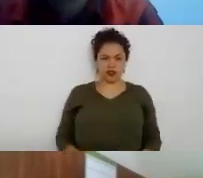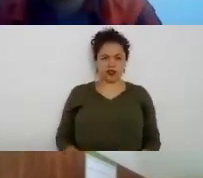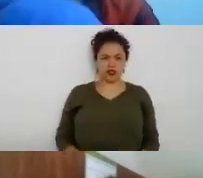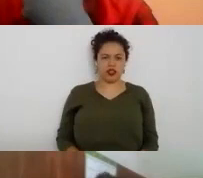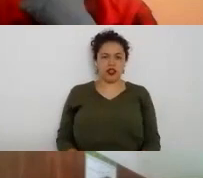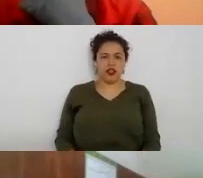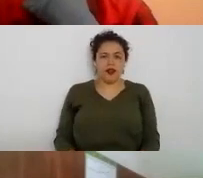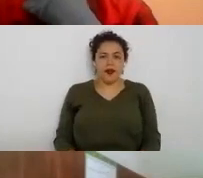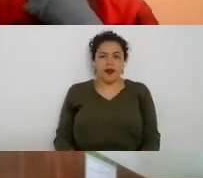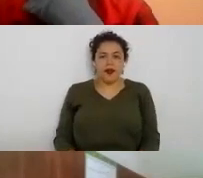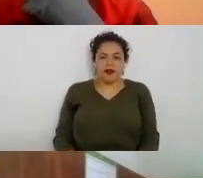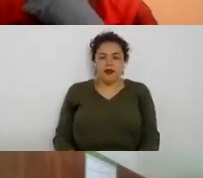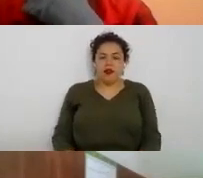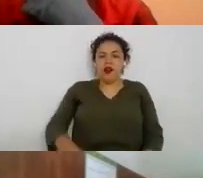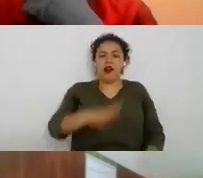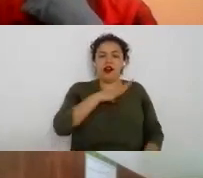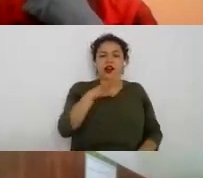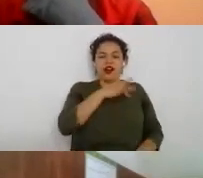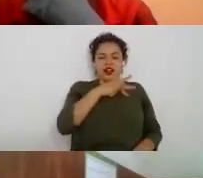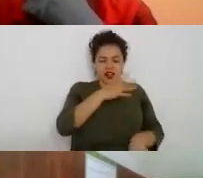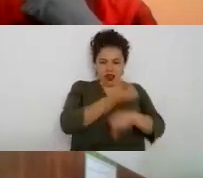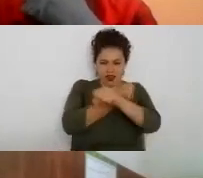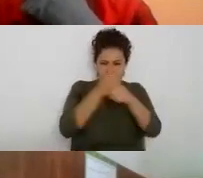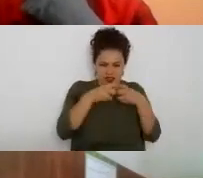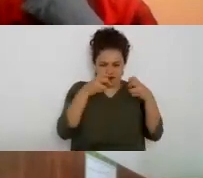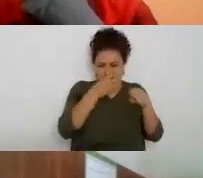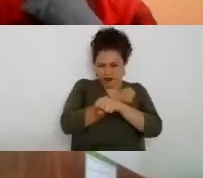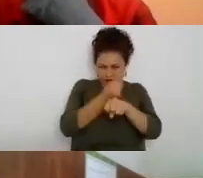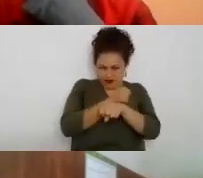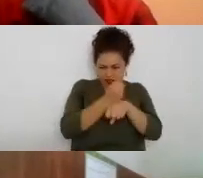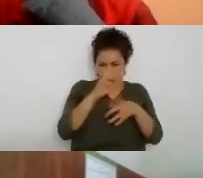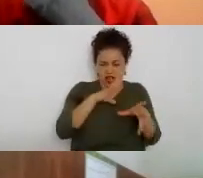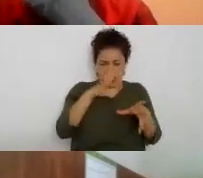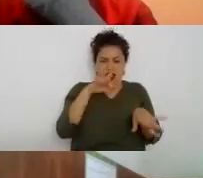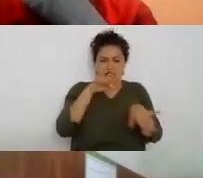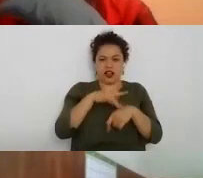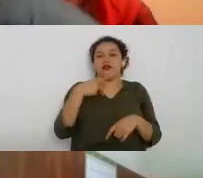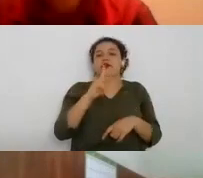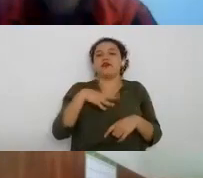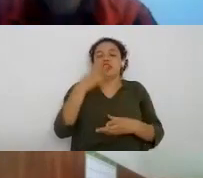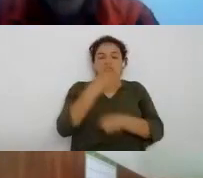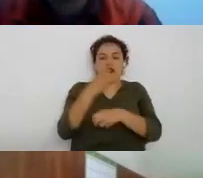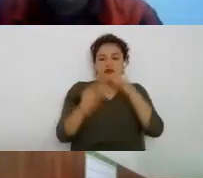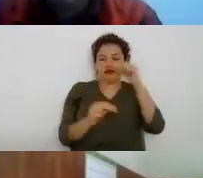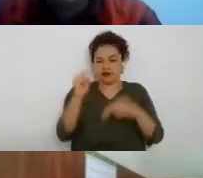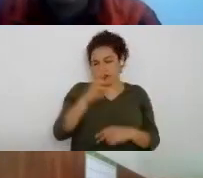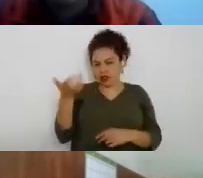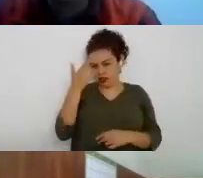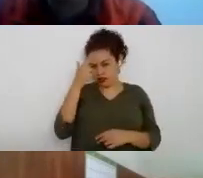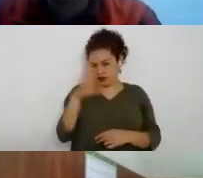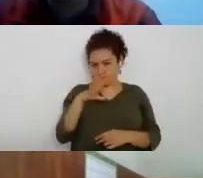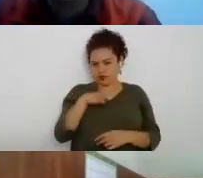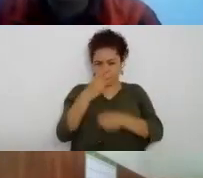tenemos lo que son terminaciones nerviosas. ¿Ok? Sin embargo, cuando llegamos a una de tercer grado, recordemos que la de